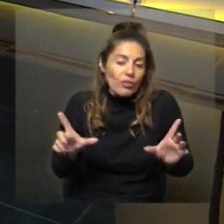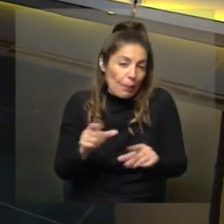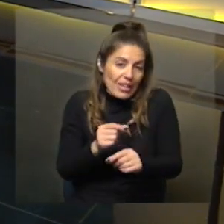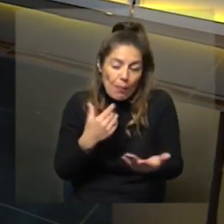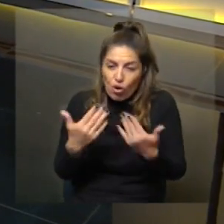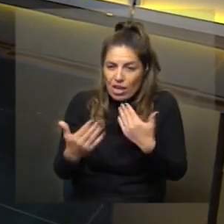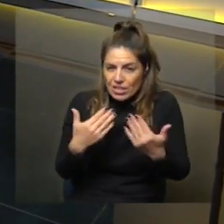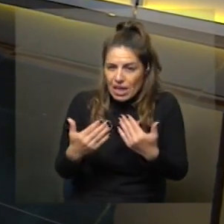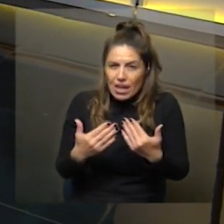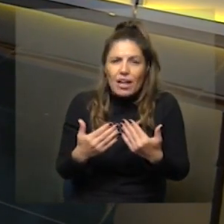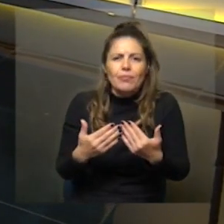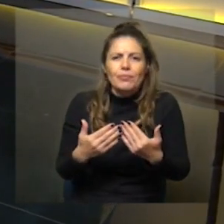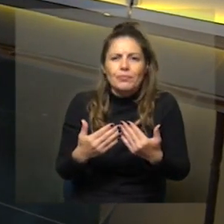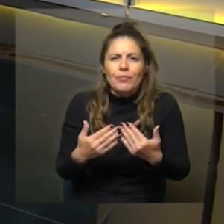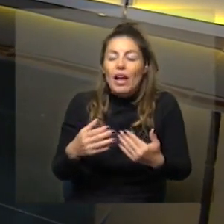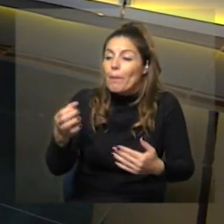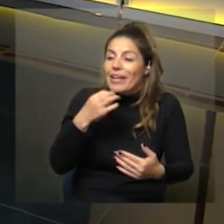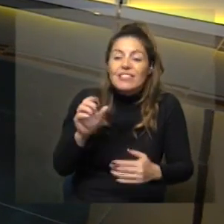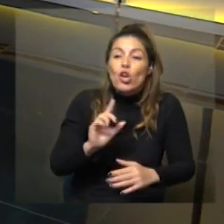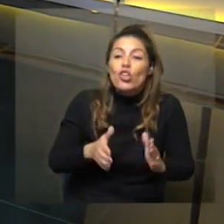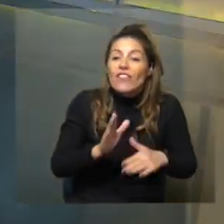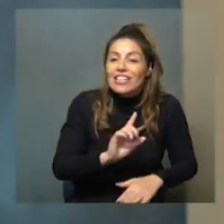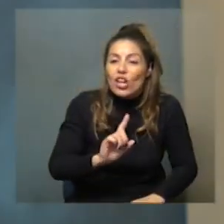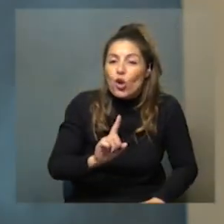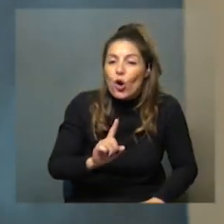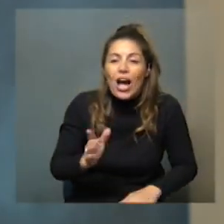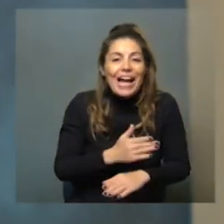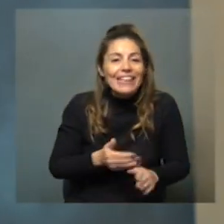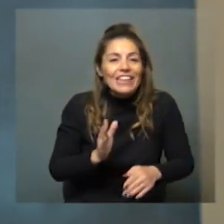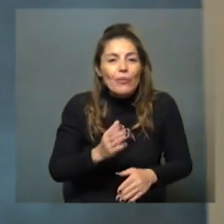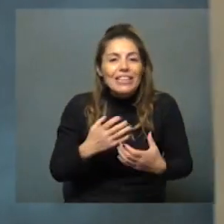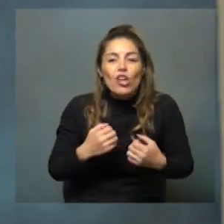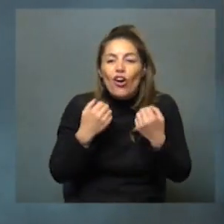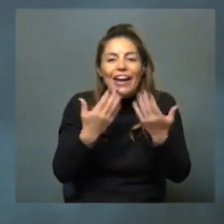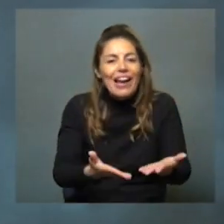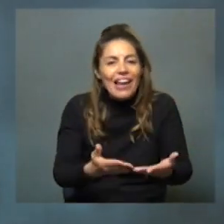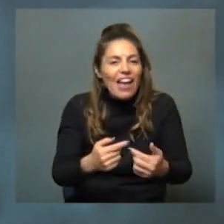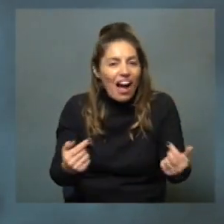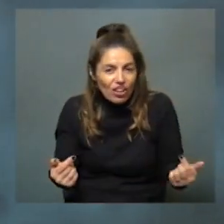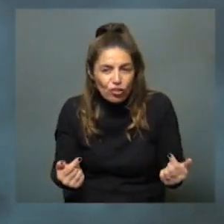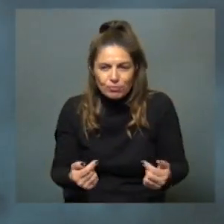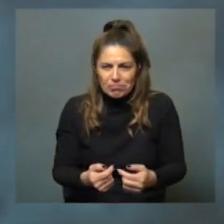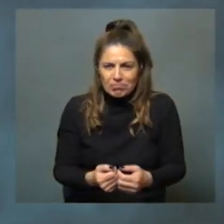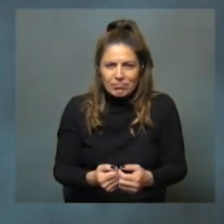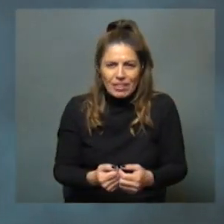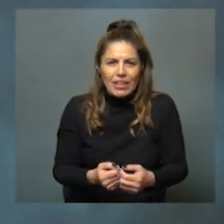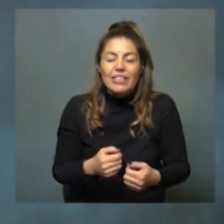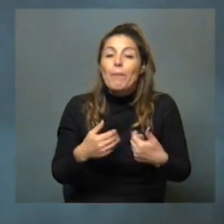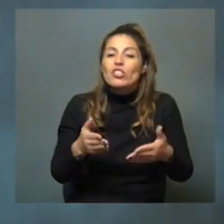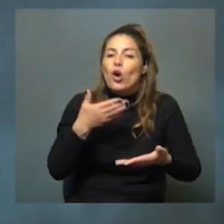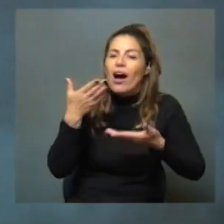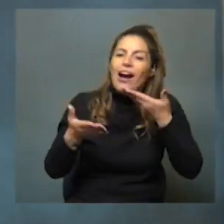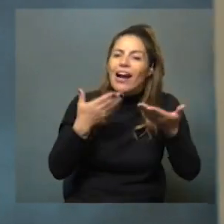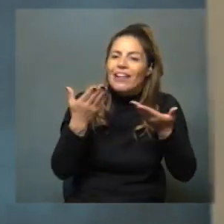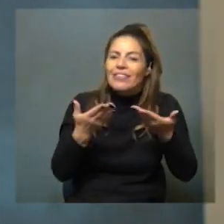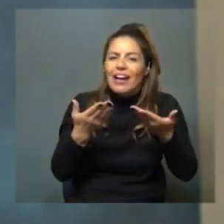la charla, me dice, no te vayas, antes que te vayas te quiero regalar algo. Y se puso a cantar. Yo